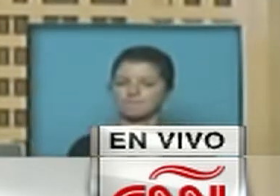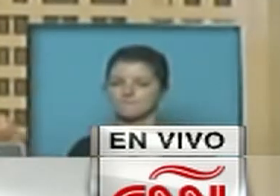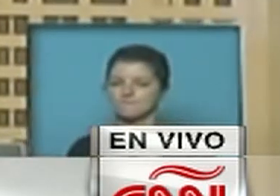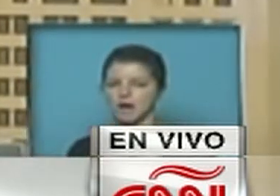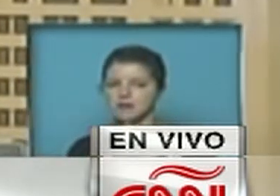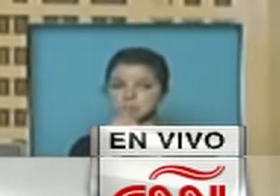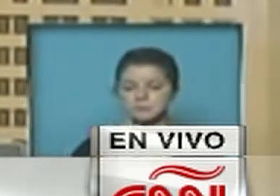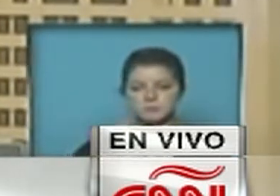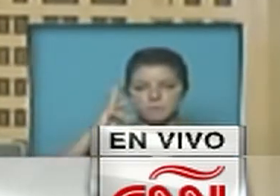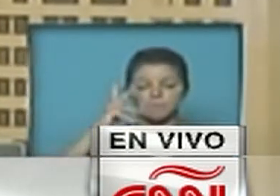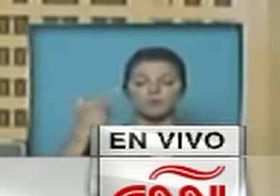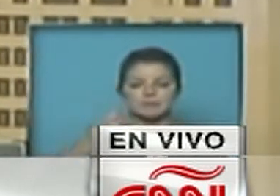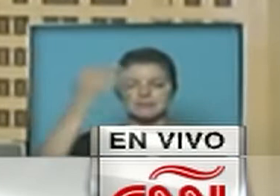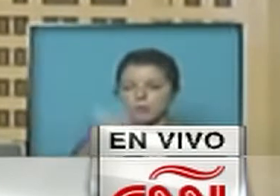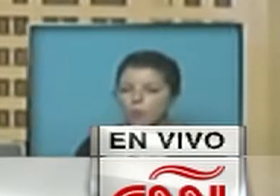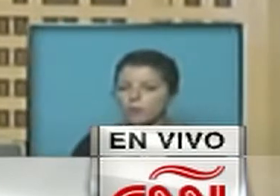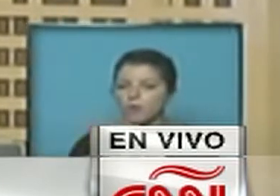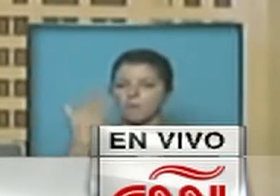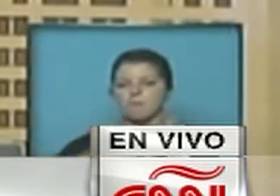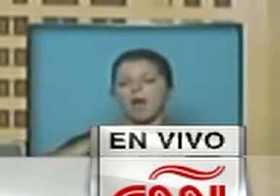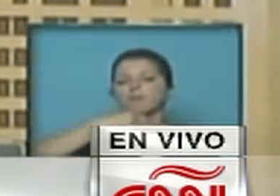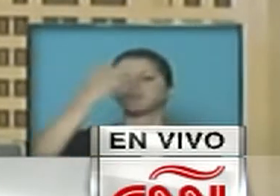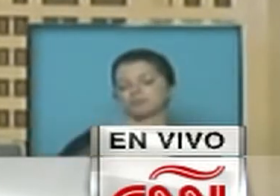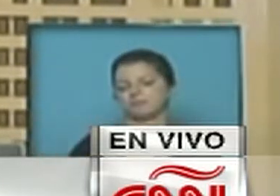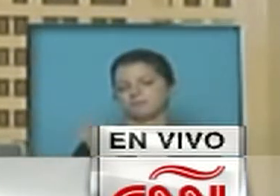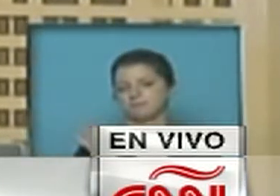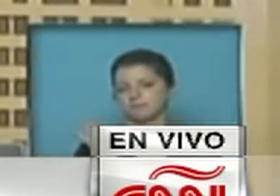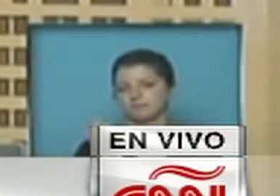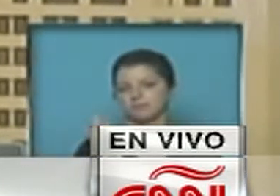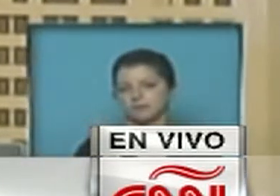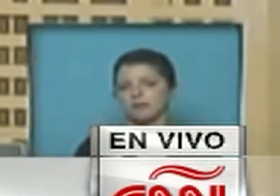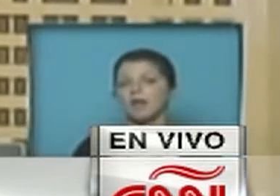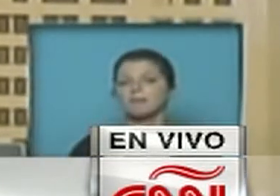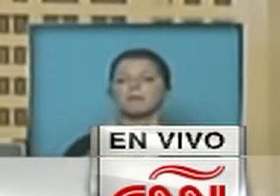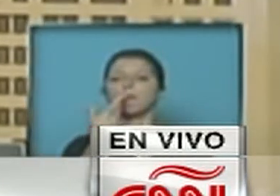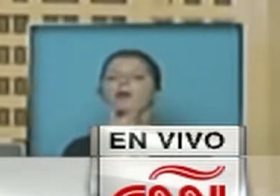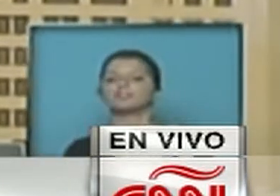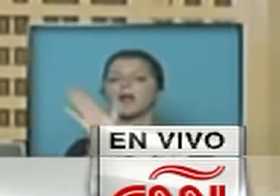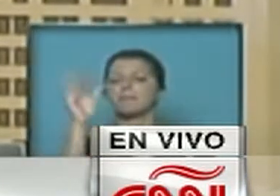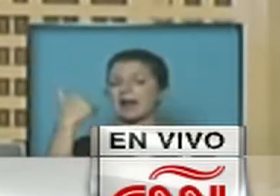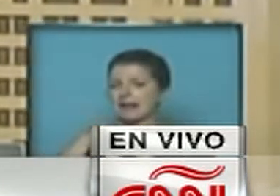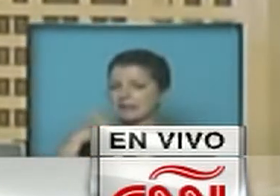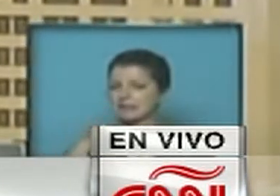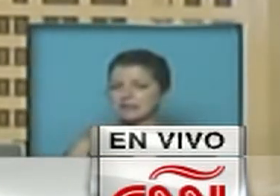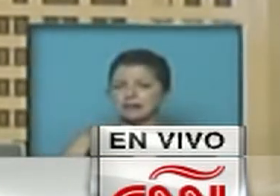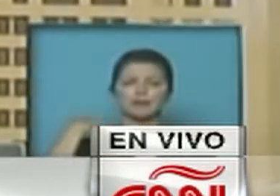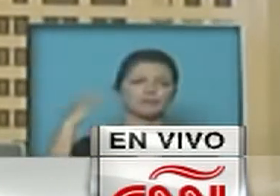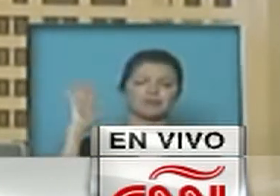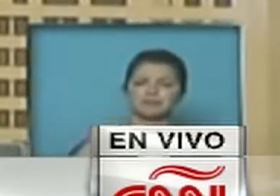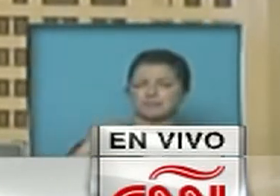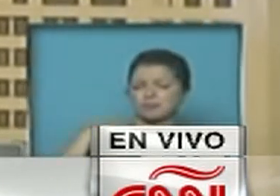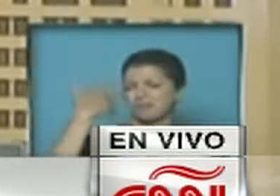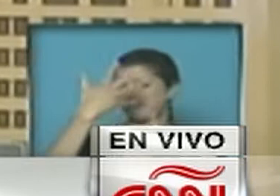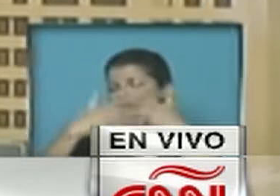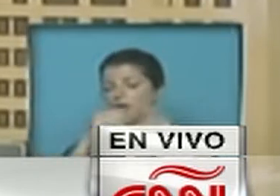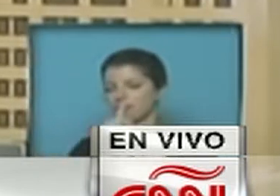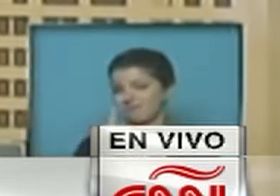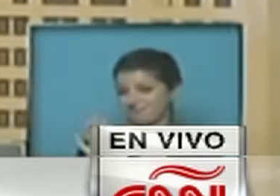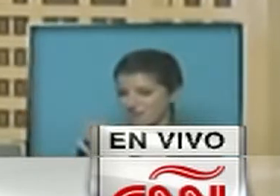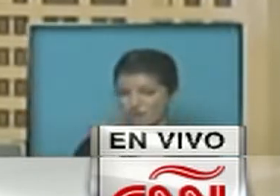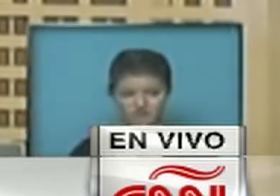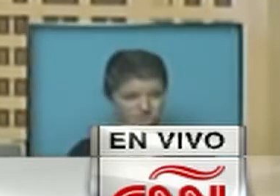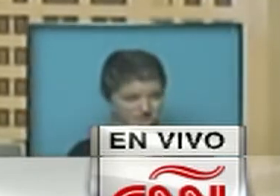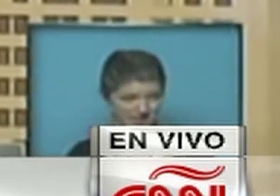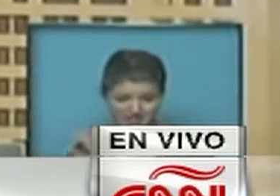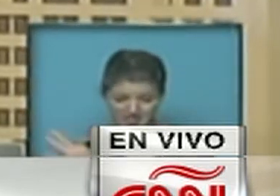y entonces seguramente van a cumplir y van a echarme del país y van a hacer toda una escalada. No, no lo vamos a echar del país